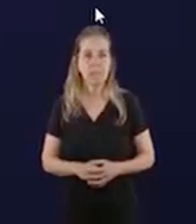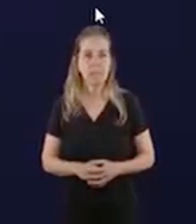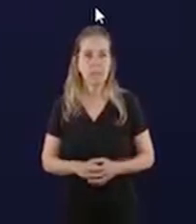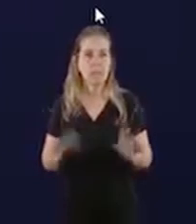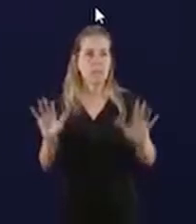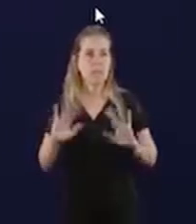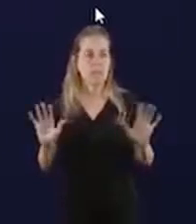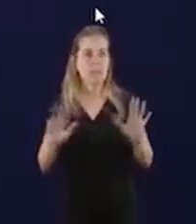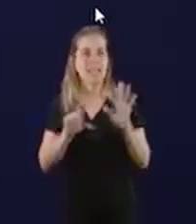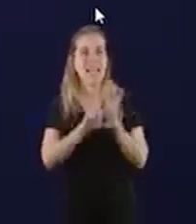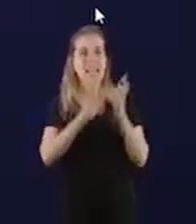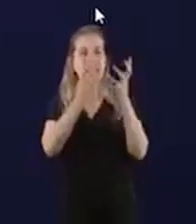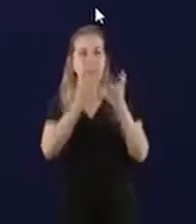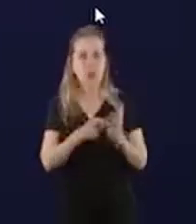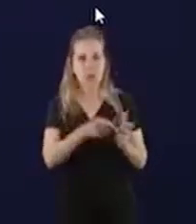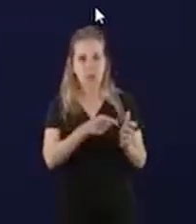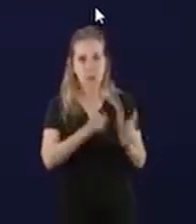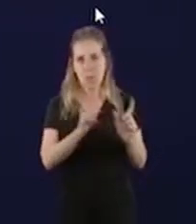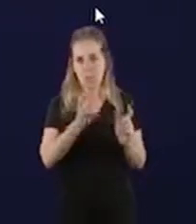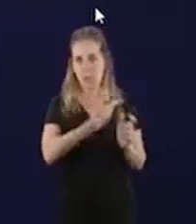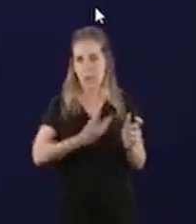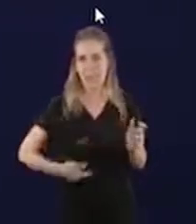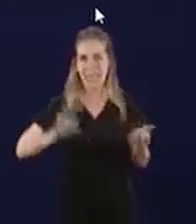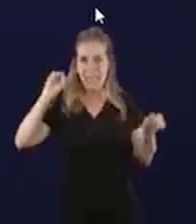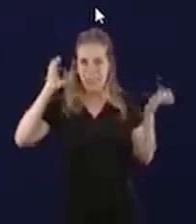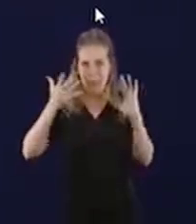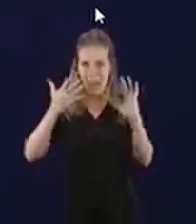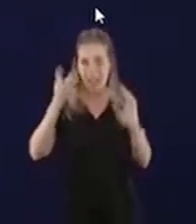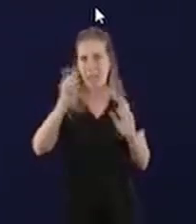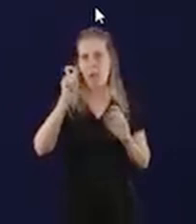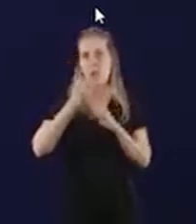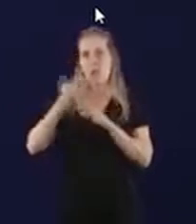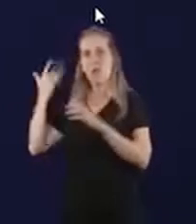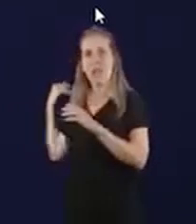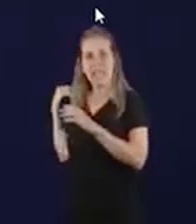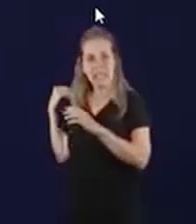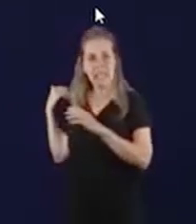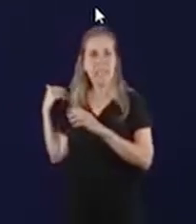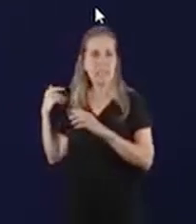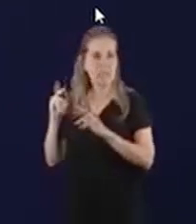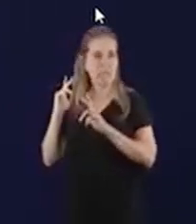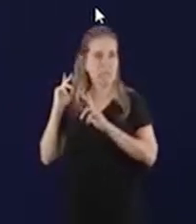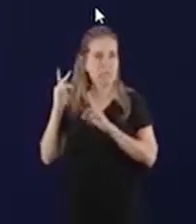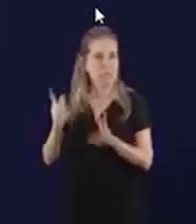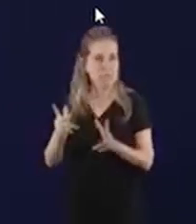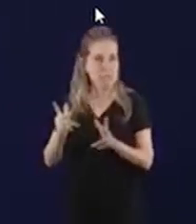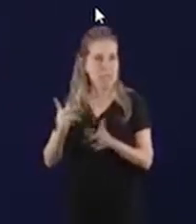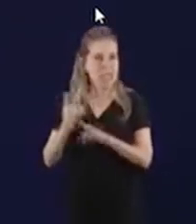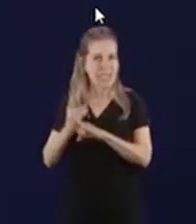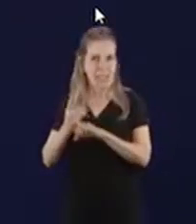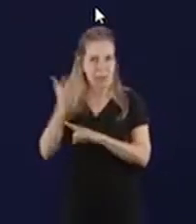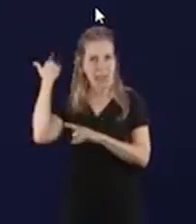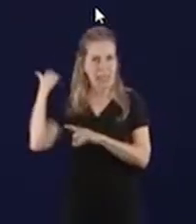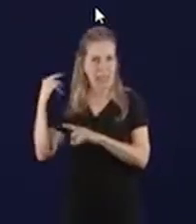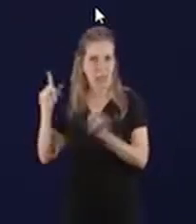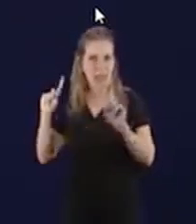más ni menos que lo que el presidente Miley hasta hace 30 días decía repetía cuando todavía no estaba sentado en el